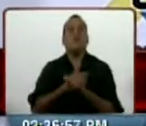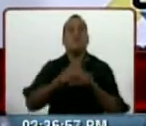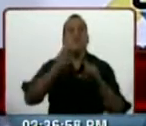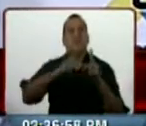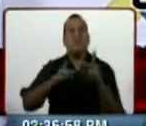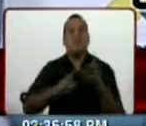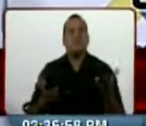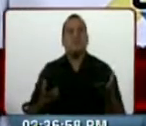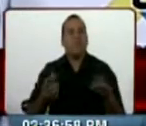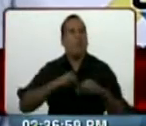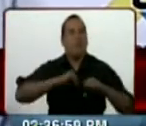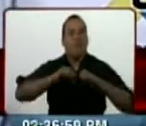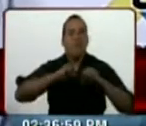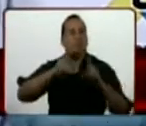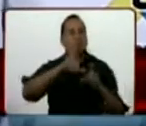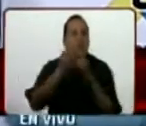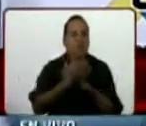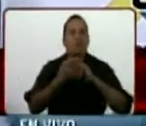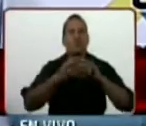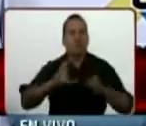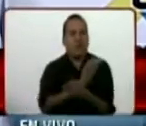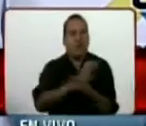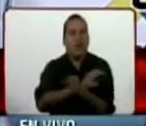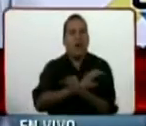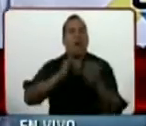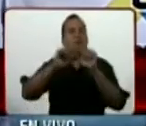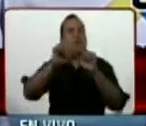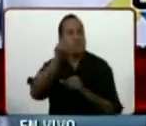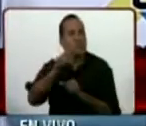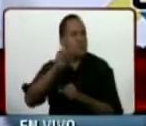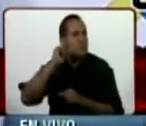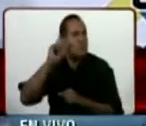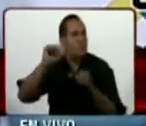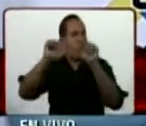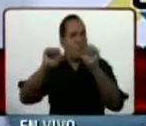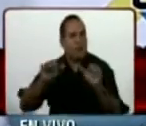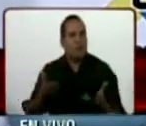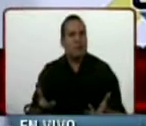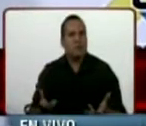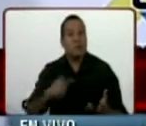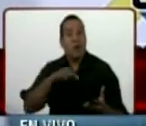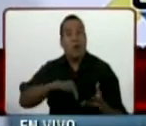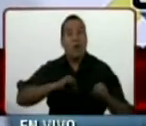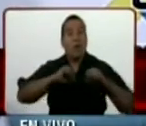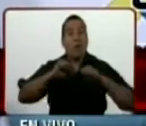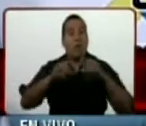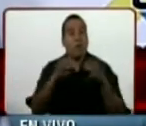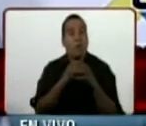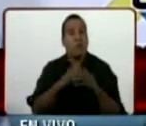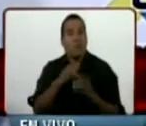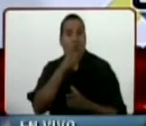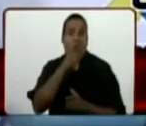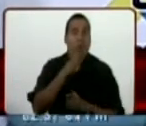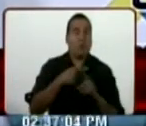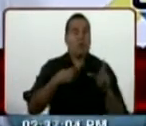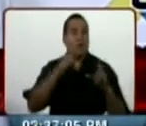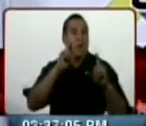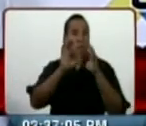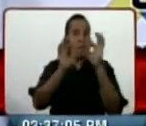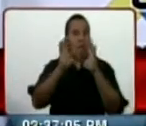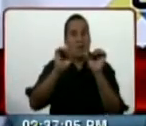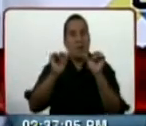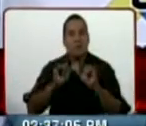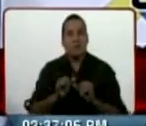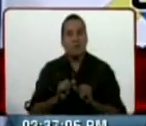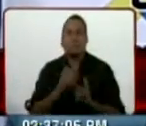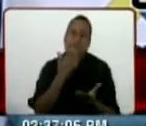los movimientos de cultura, canto, artistas. Mira este movimiento de artistas que ha florecido en Venezuela. Quiero darle las gracias a ese